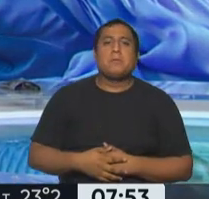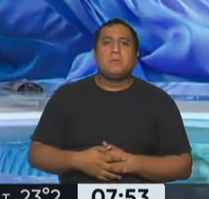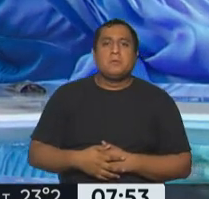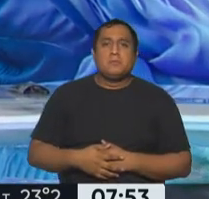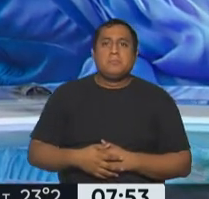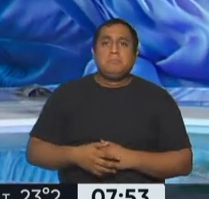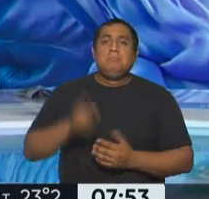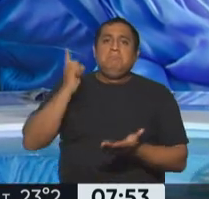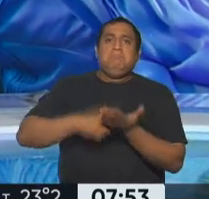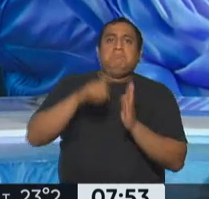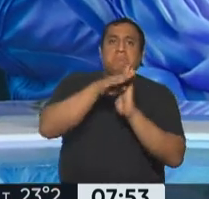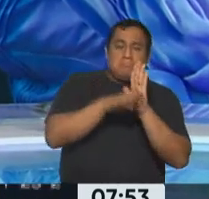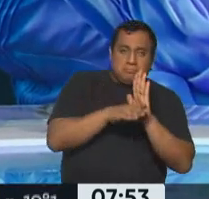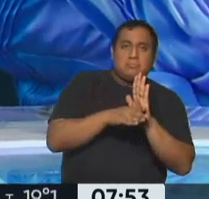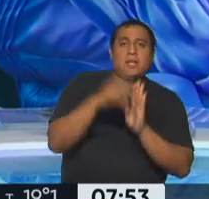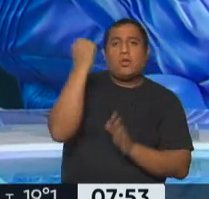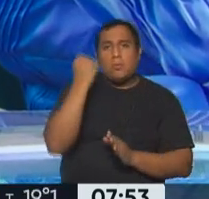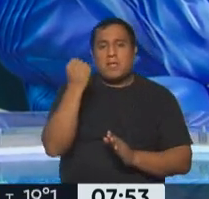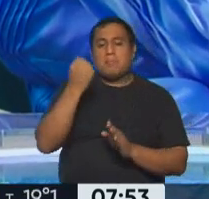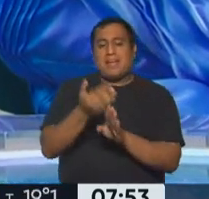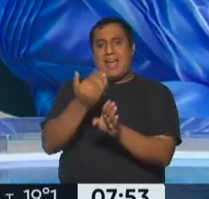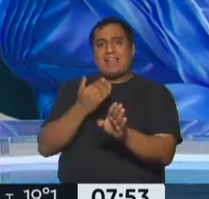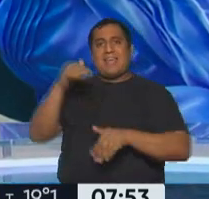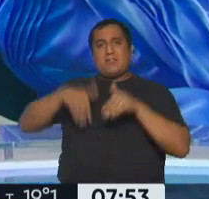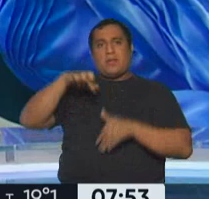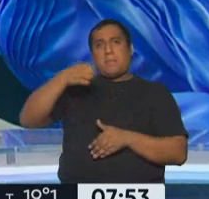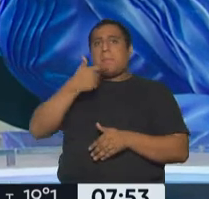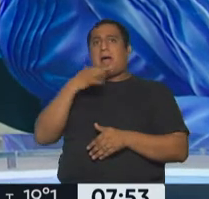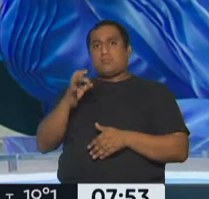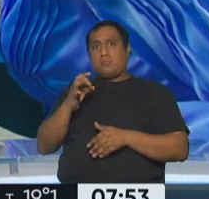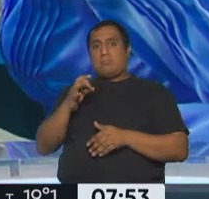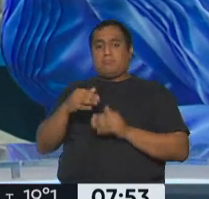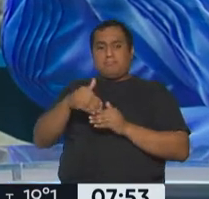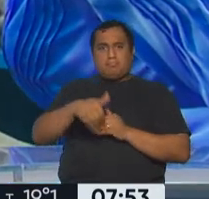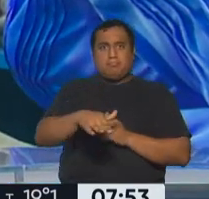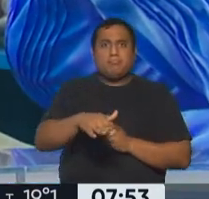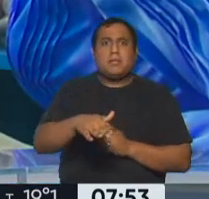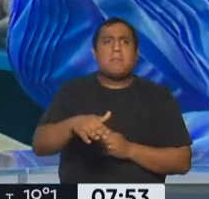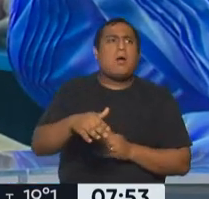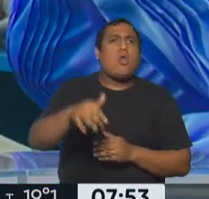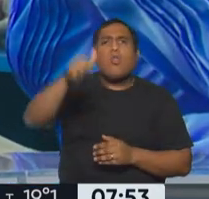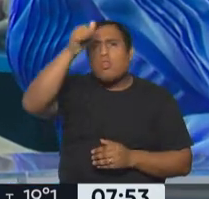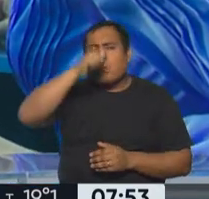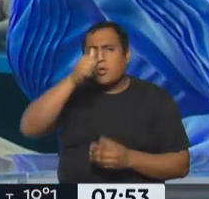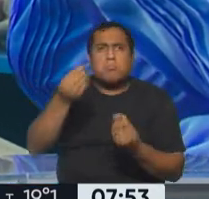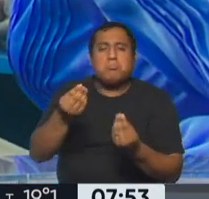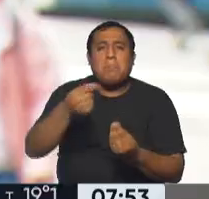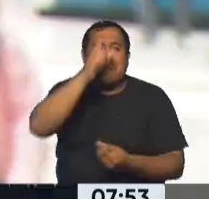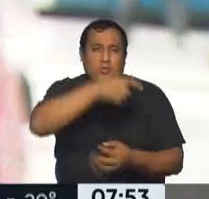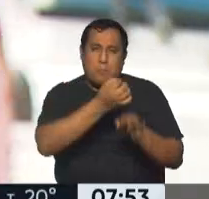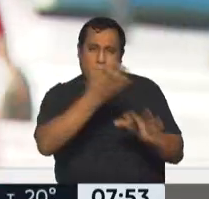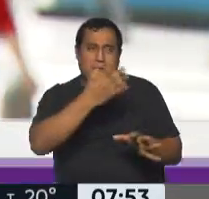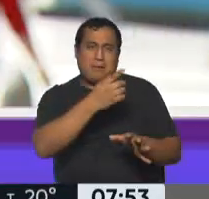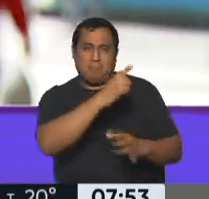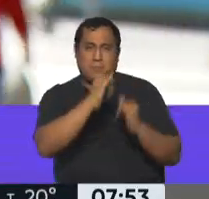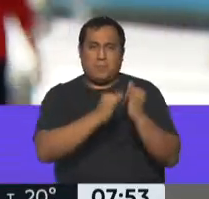De las medidas económicas adoptadas después de las PASO, ¿cuál será el impacto en los comicios de este próximo domingo? Hablamos con un analista, esto decía.